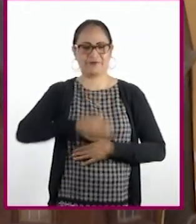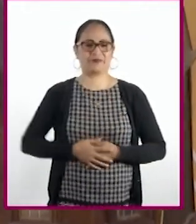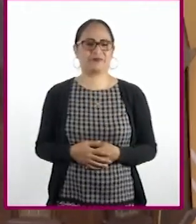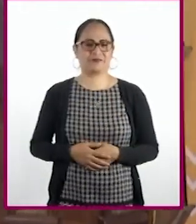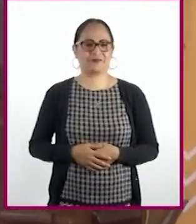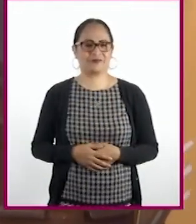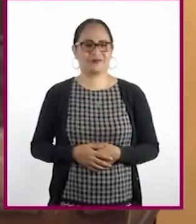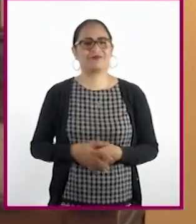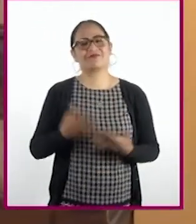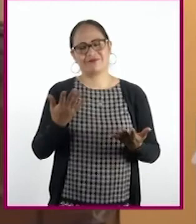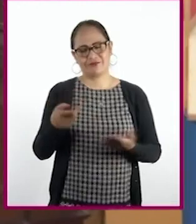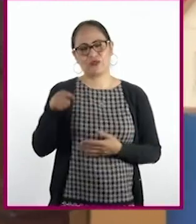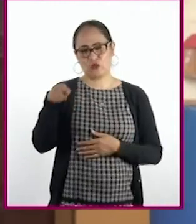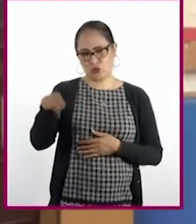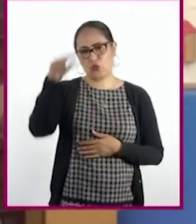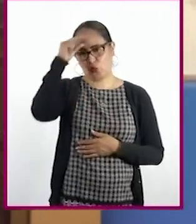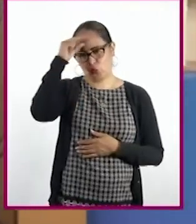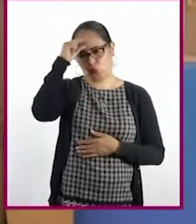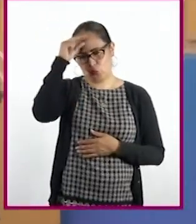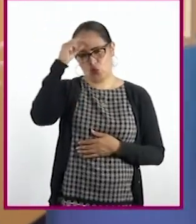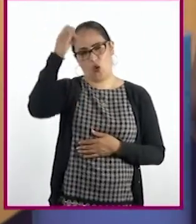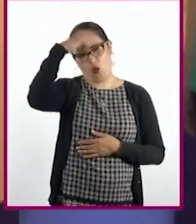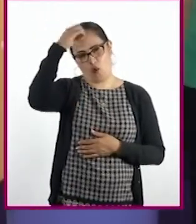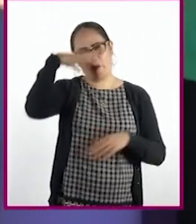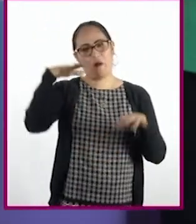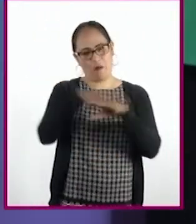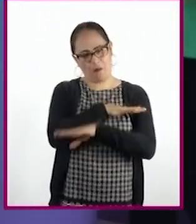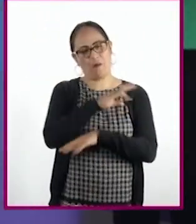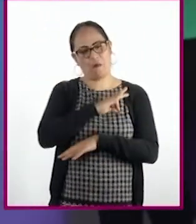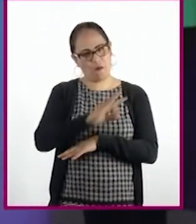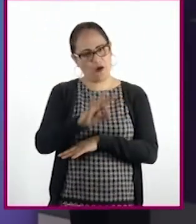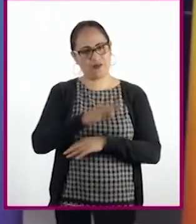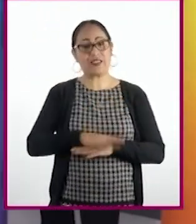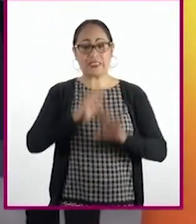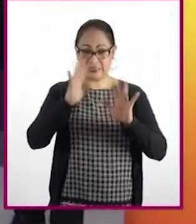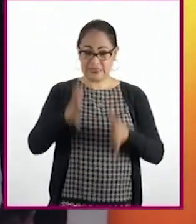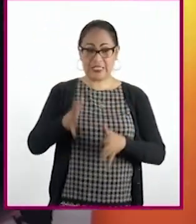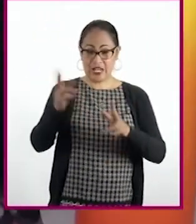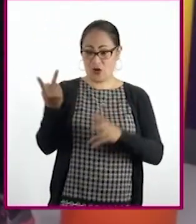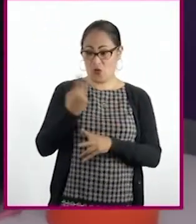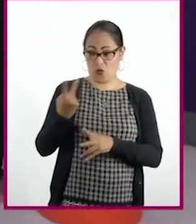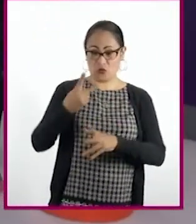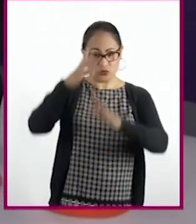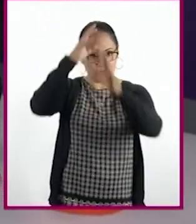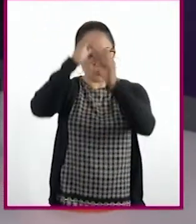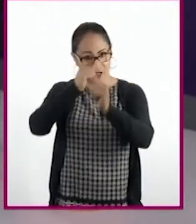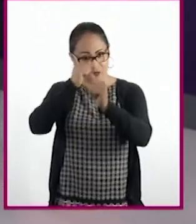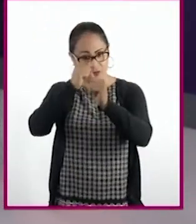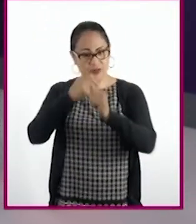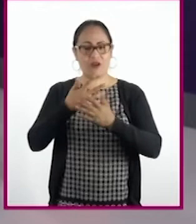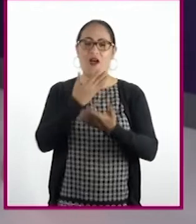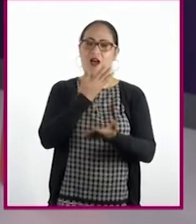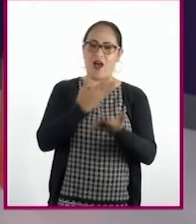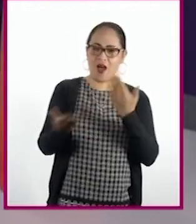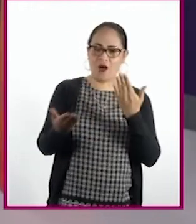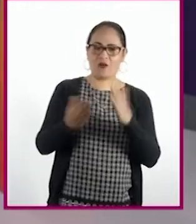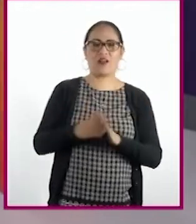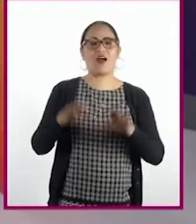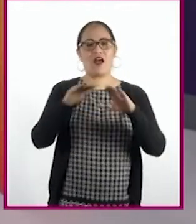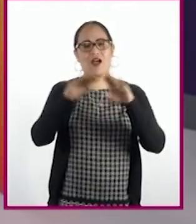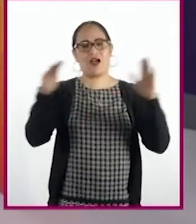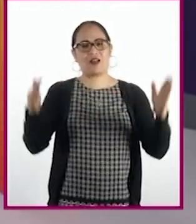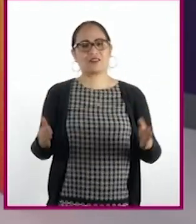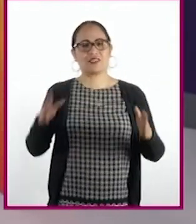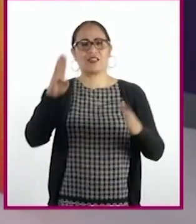Es de sabios cambiar de opinión. Ya que hemos acordado esto, procederemos a fabricar el bastidor de